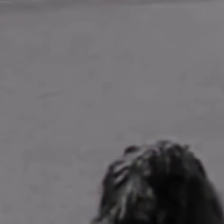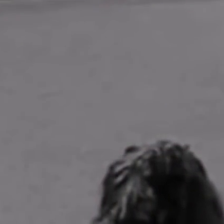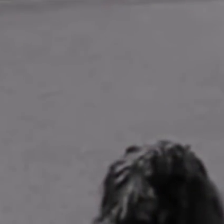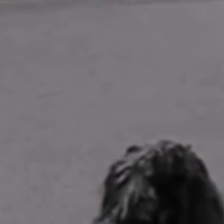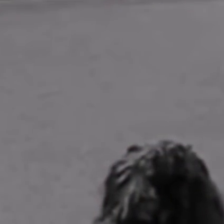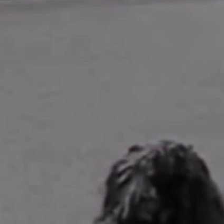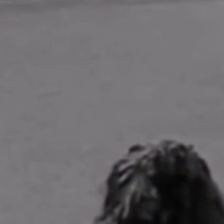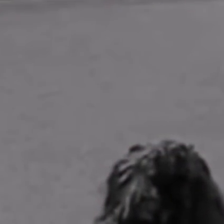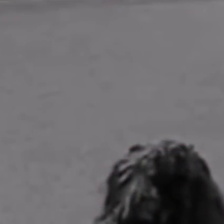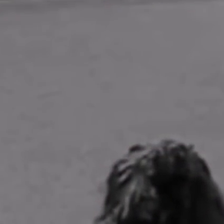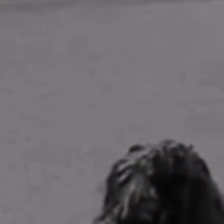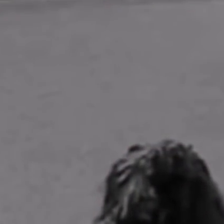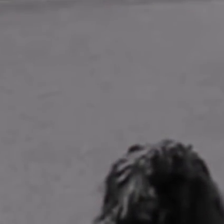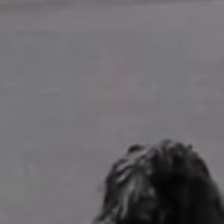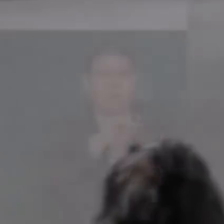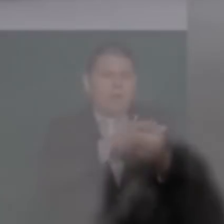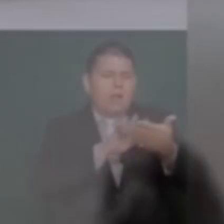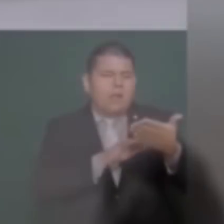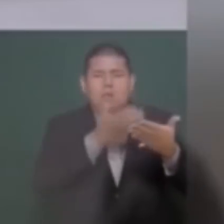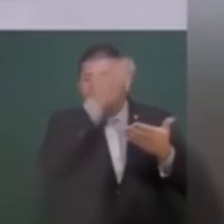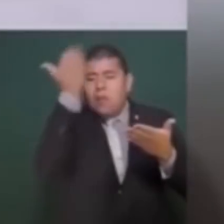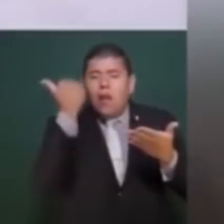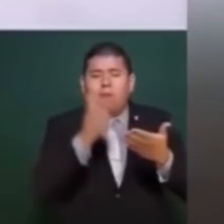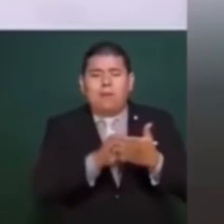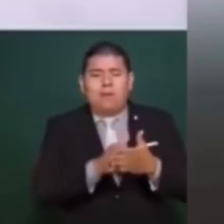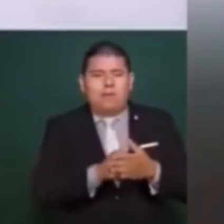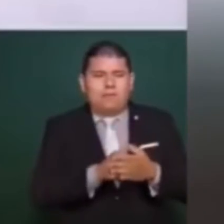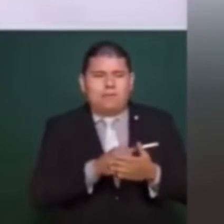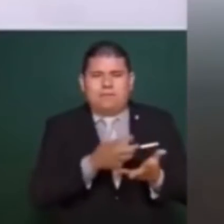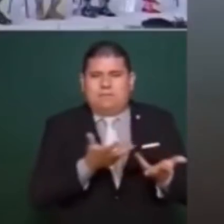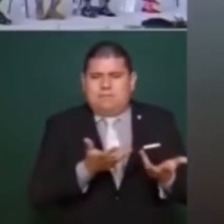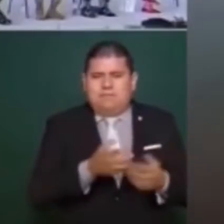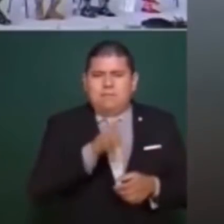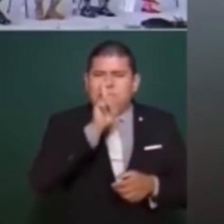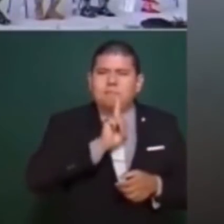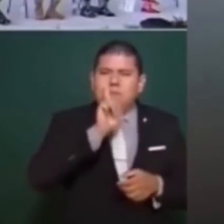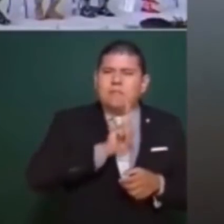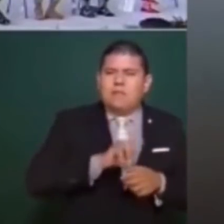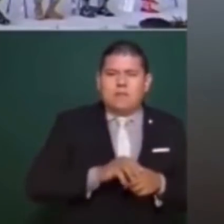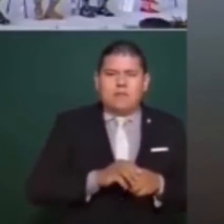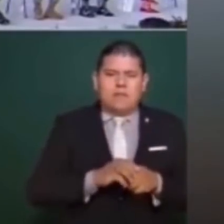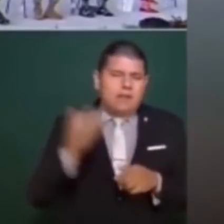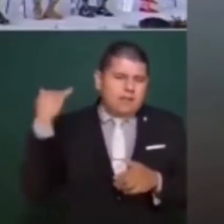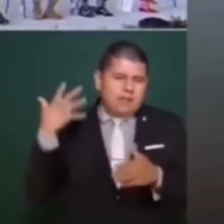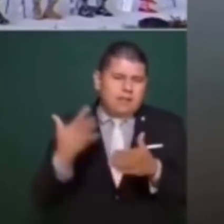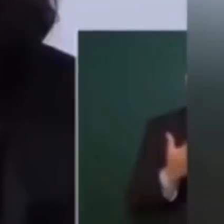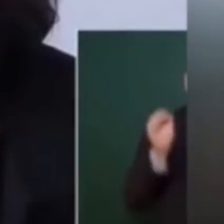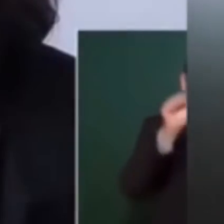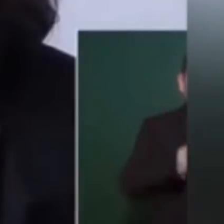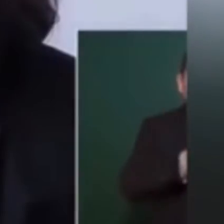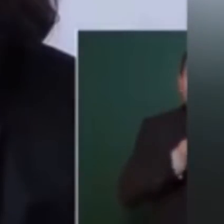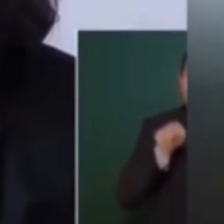latino se fundó el 5 de diciembre es mi socio tv de mentiras de la semana pues no sabrá leer la